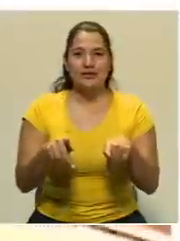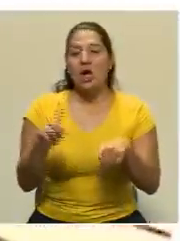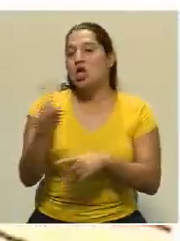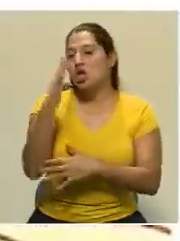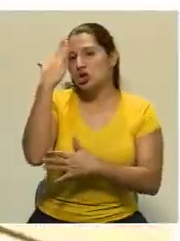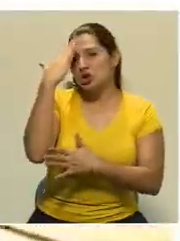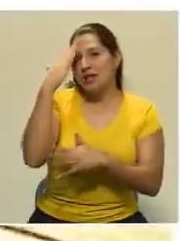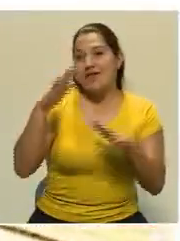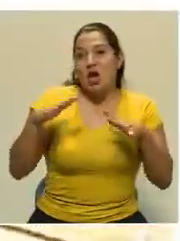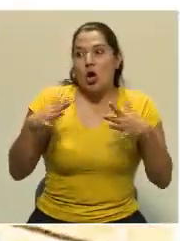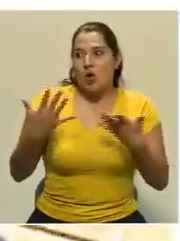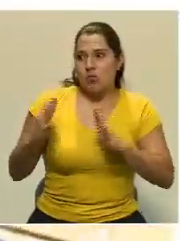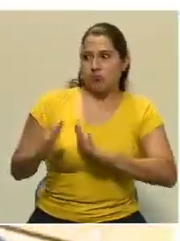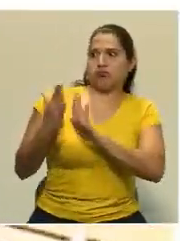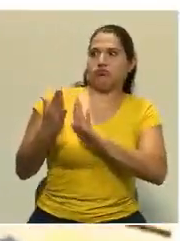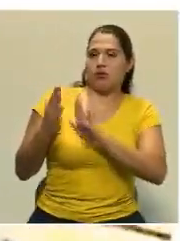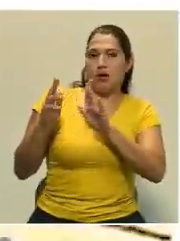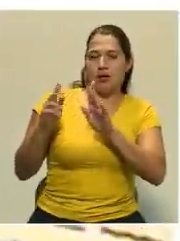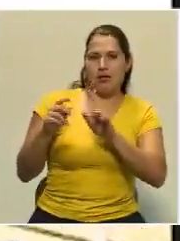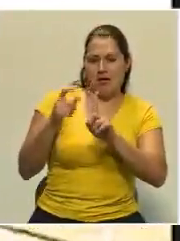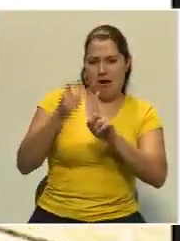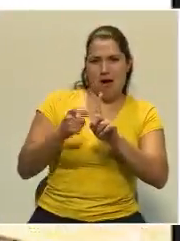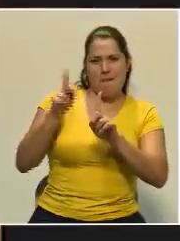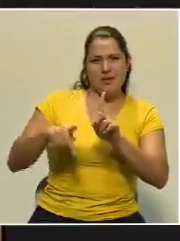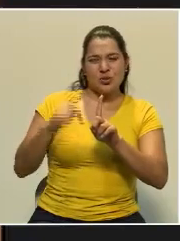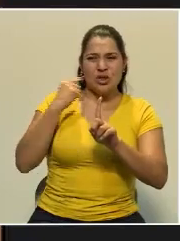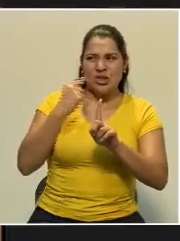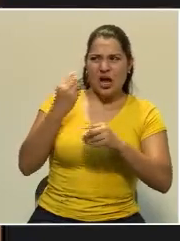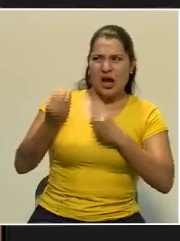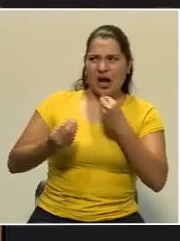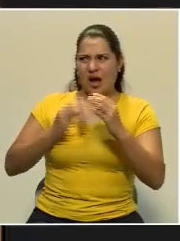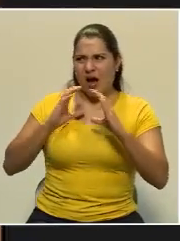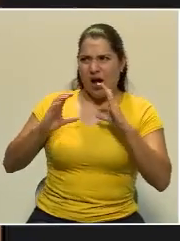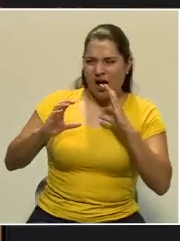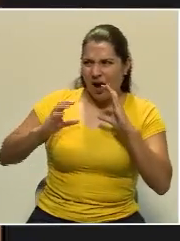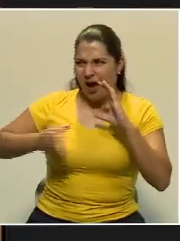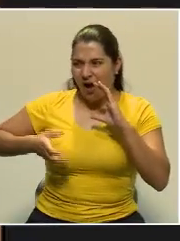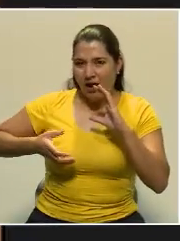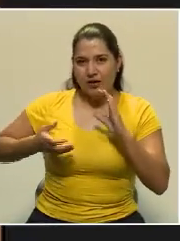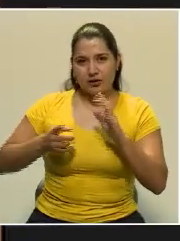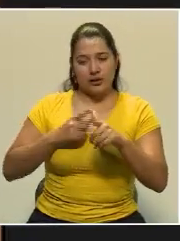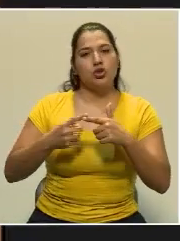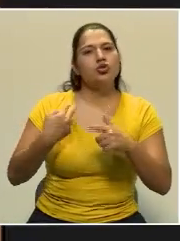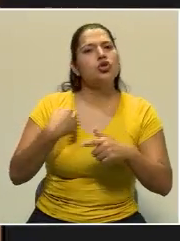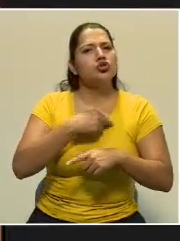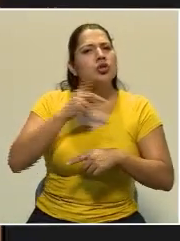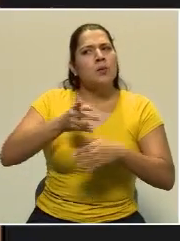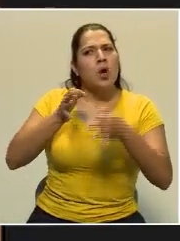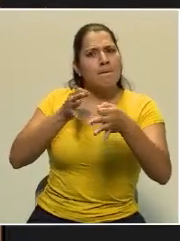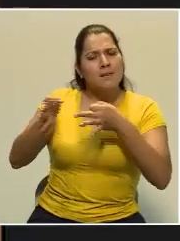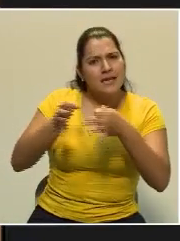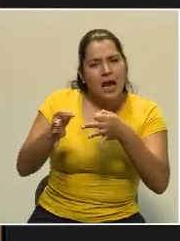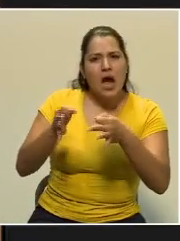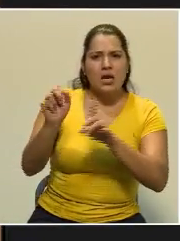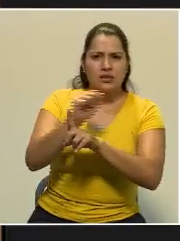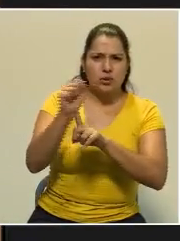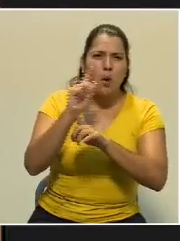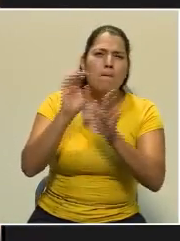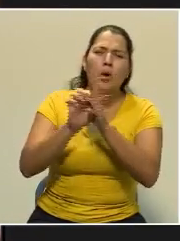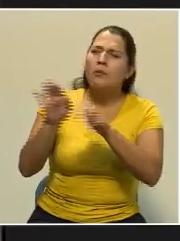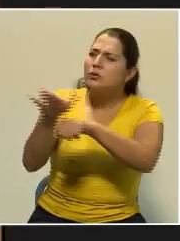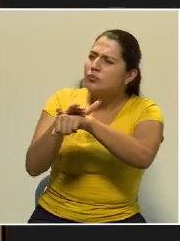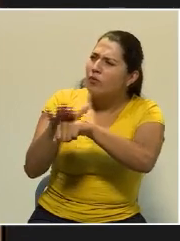sabe cómo actuar a una persona sorda. Y hay que explicarles la situación, como por ejemplo bajar la mascarilla,